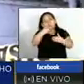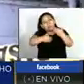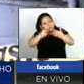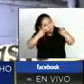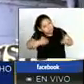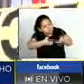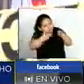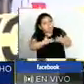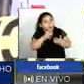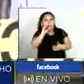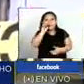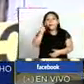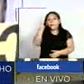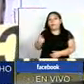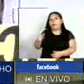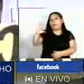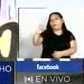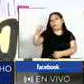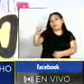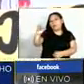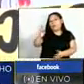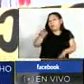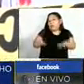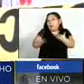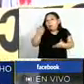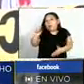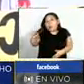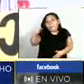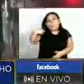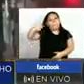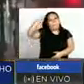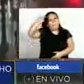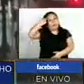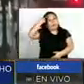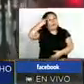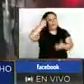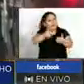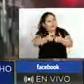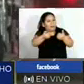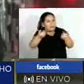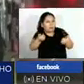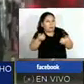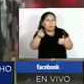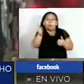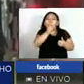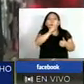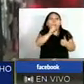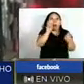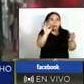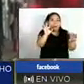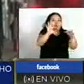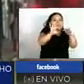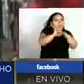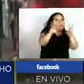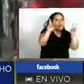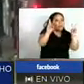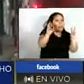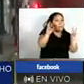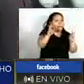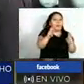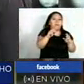la República, esto podría tratarse de un hecho aislado y no necesariamente tener vinculación